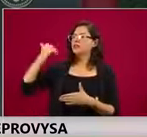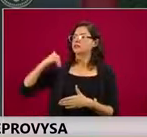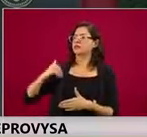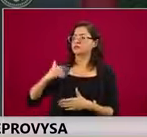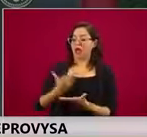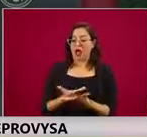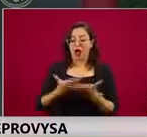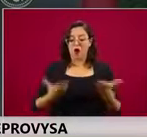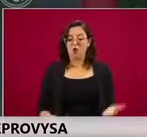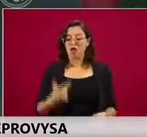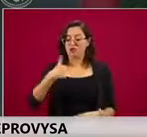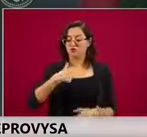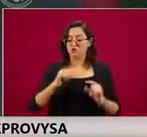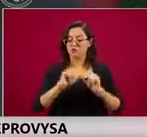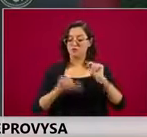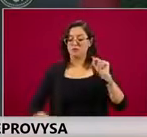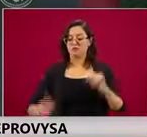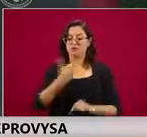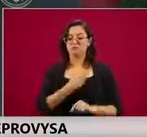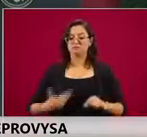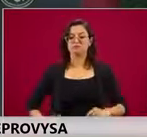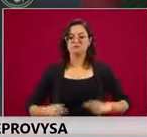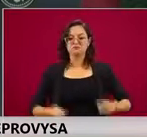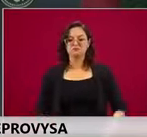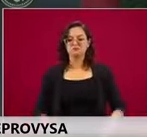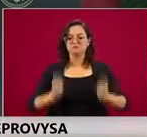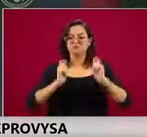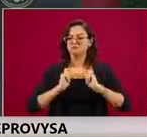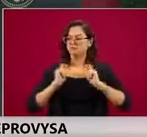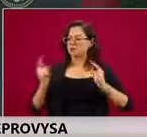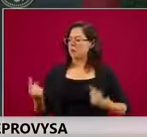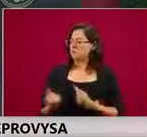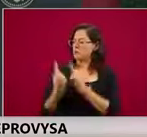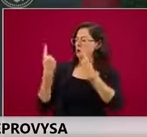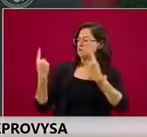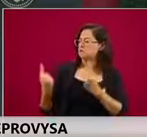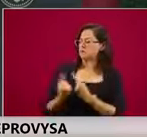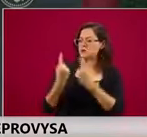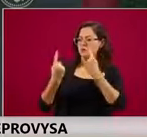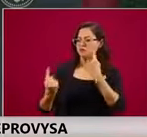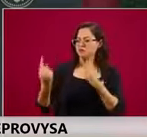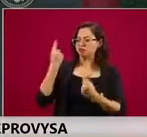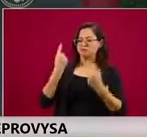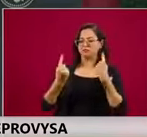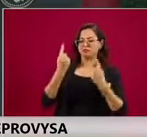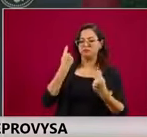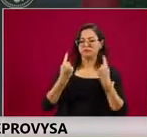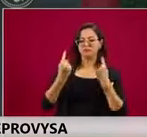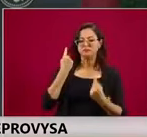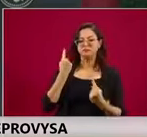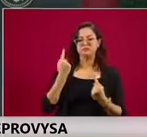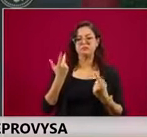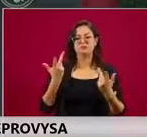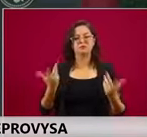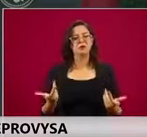Este costo de este discurso es el costo por lo del petróleo, gracias a Rocío